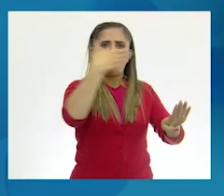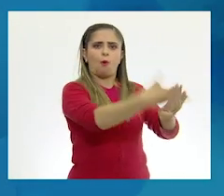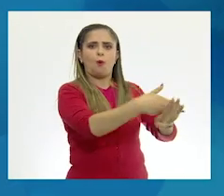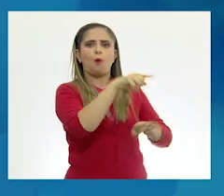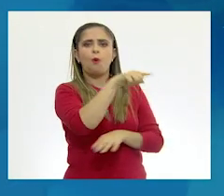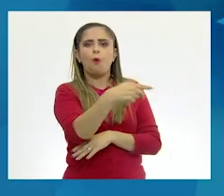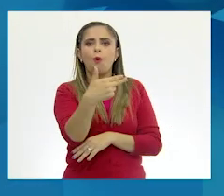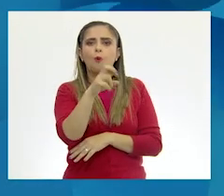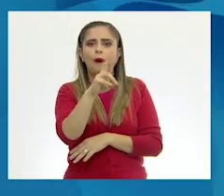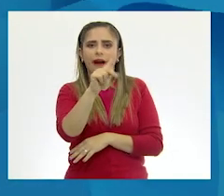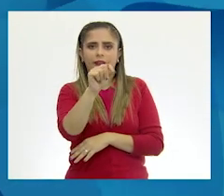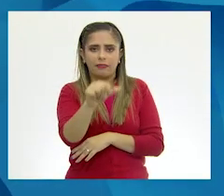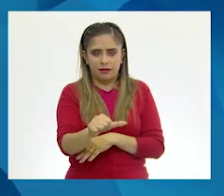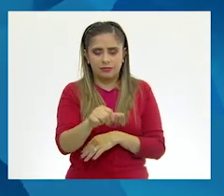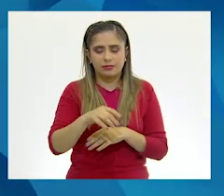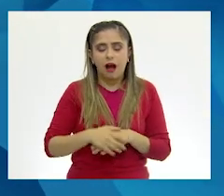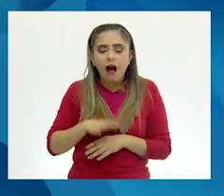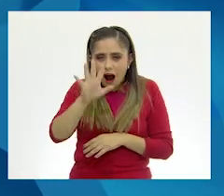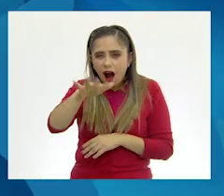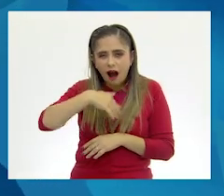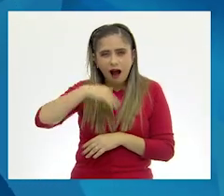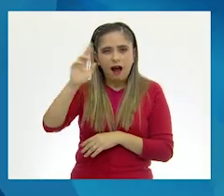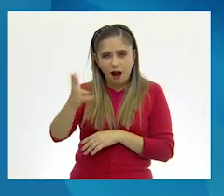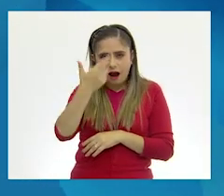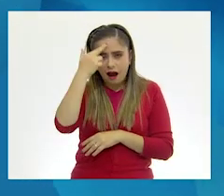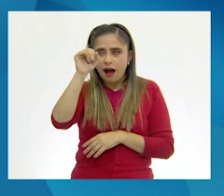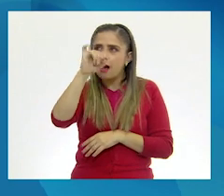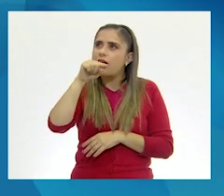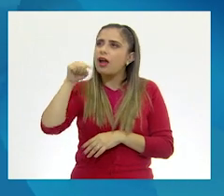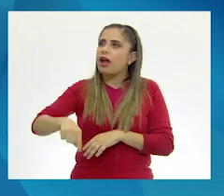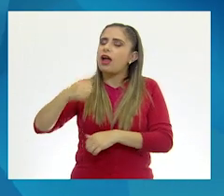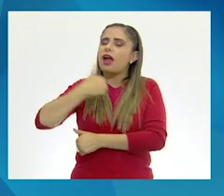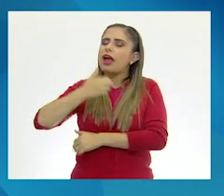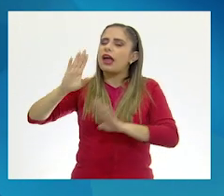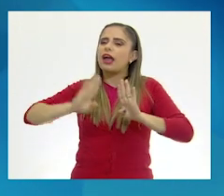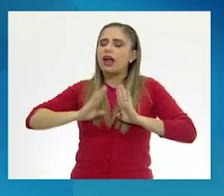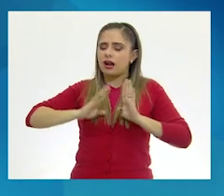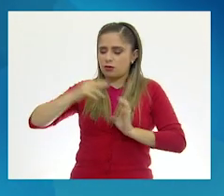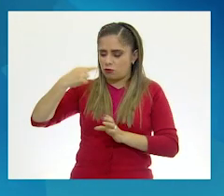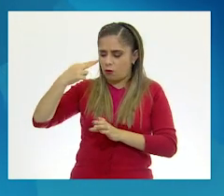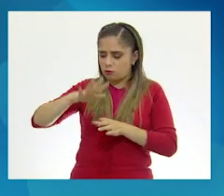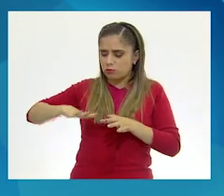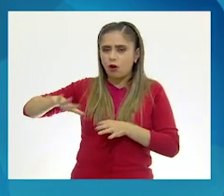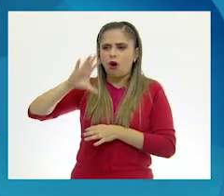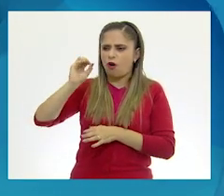sí, sí lo recuerdo. Le llamaban el Ejército